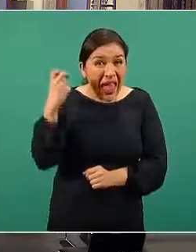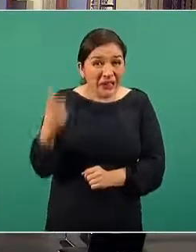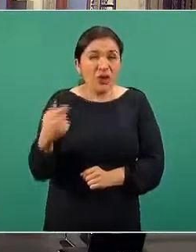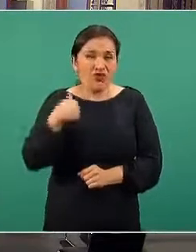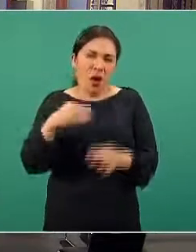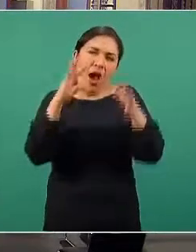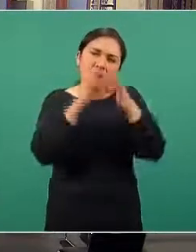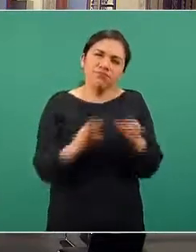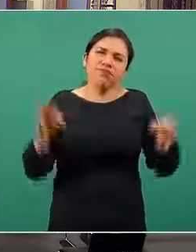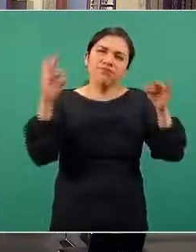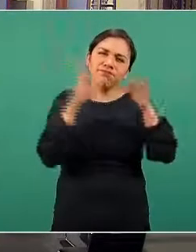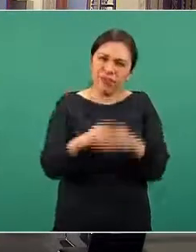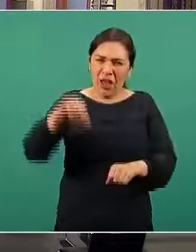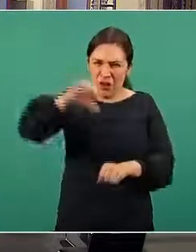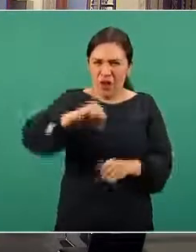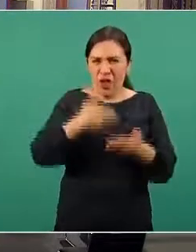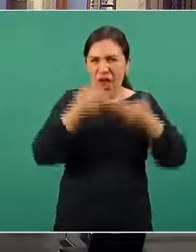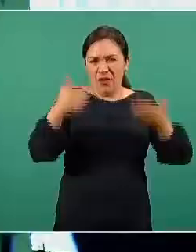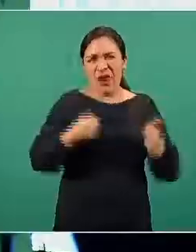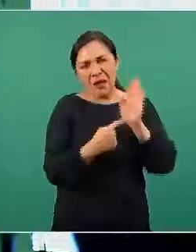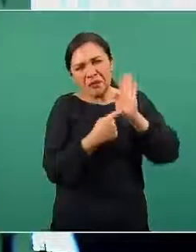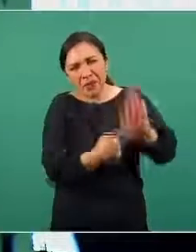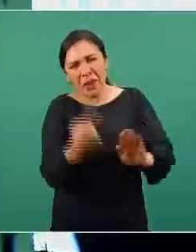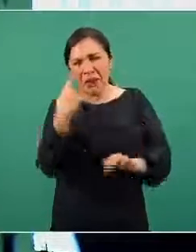que yo les he venido a platicar a ustedes,